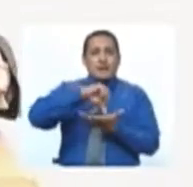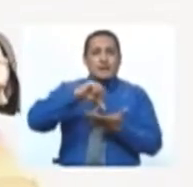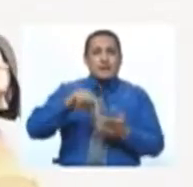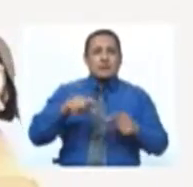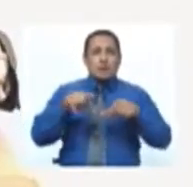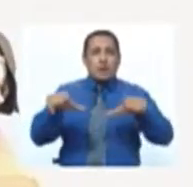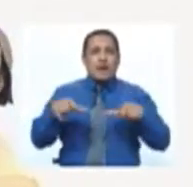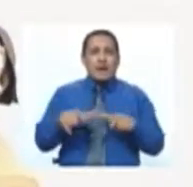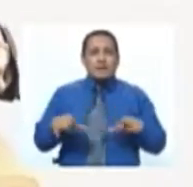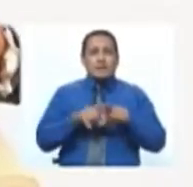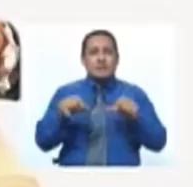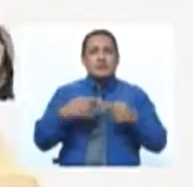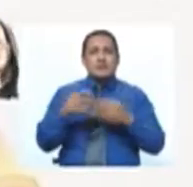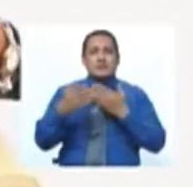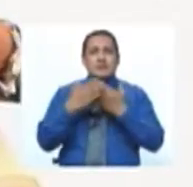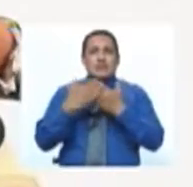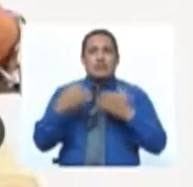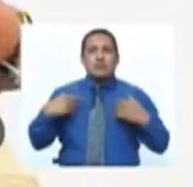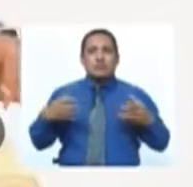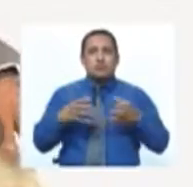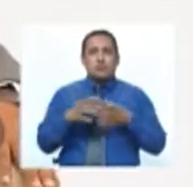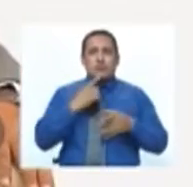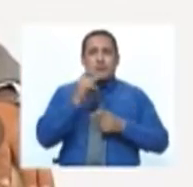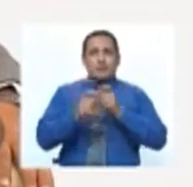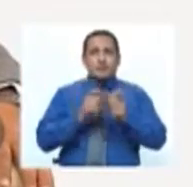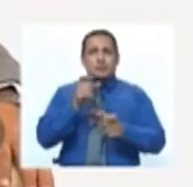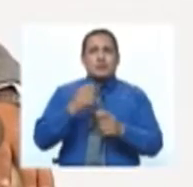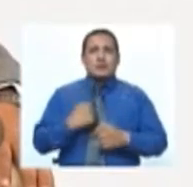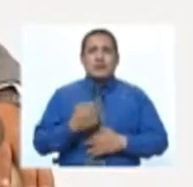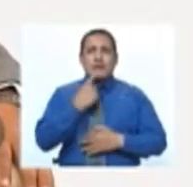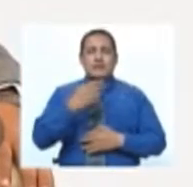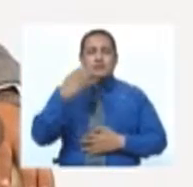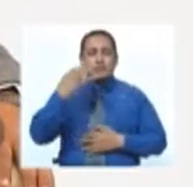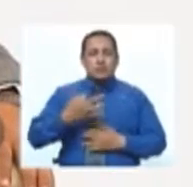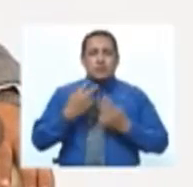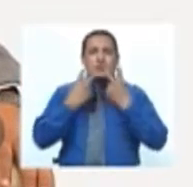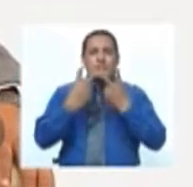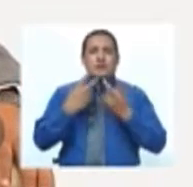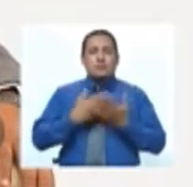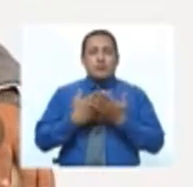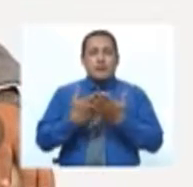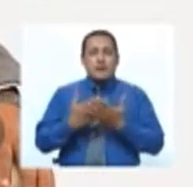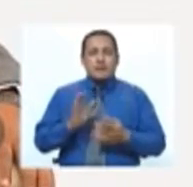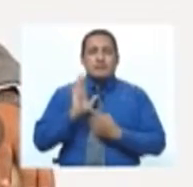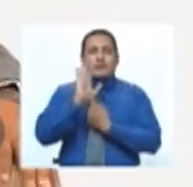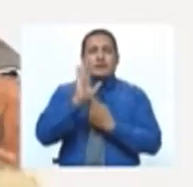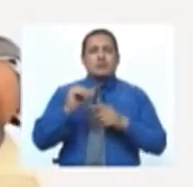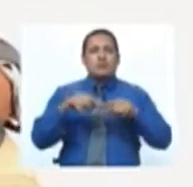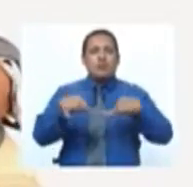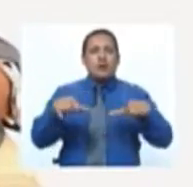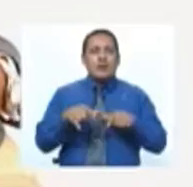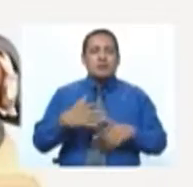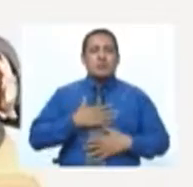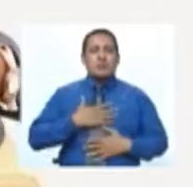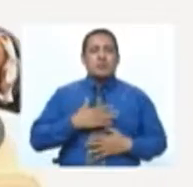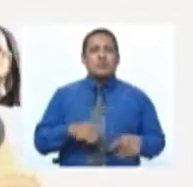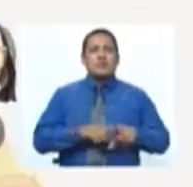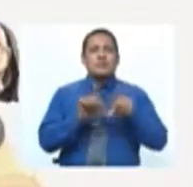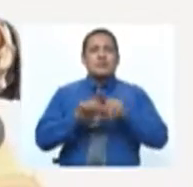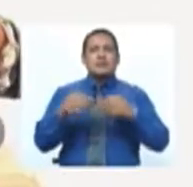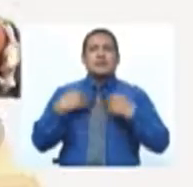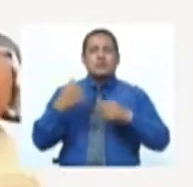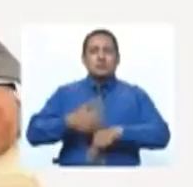el espacio físico más inmediato a nosotros los ciudadanos, sí constituyen bienes en los cuales también tenemos